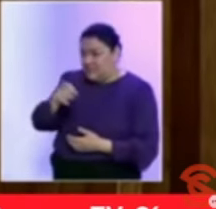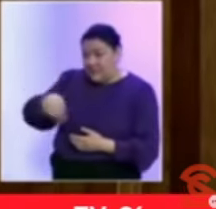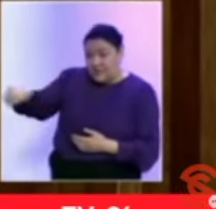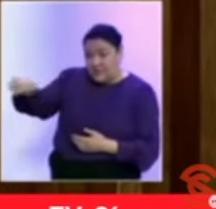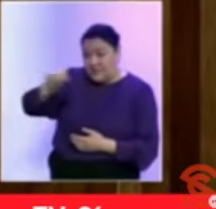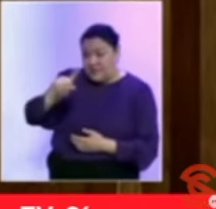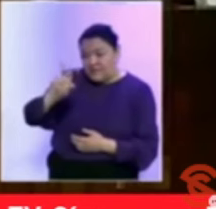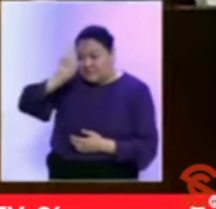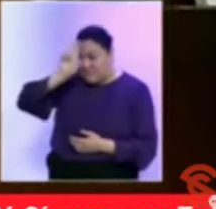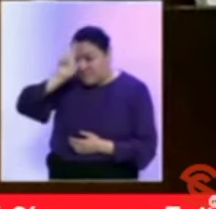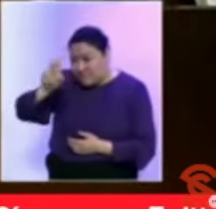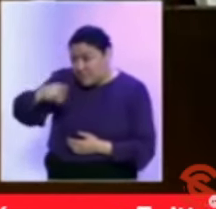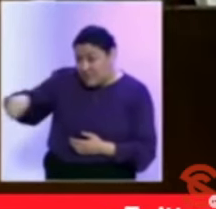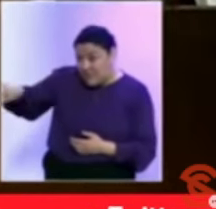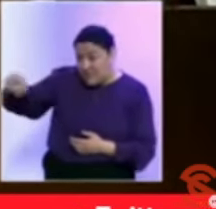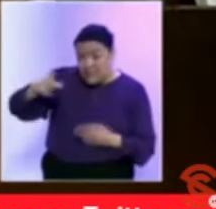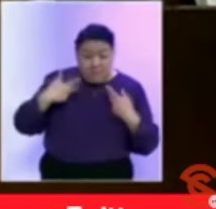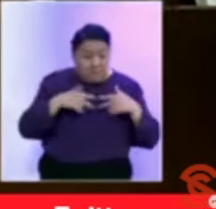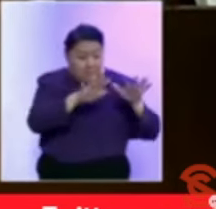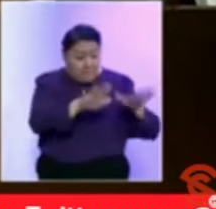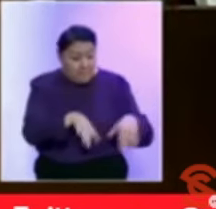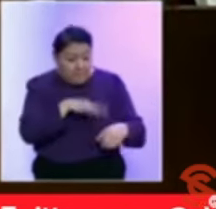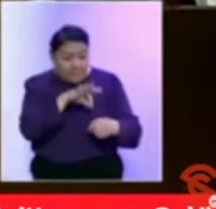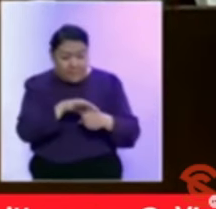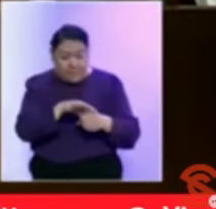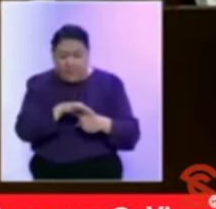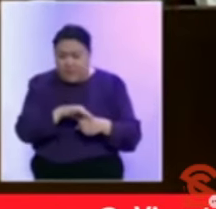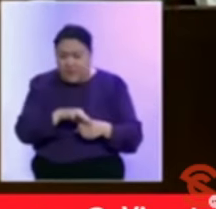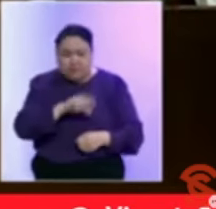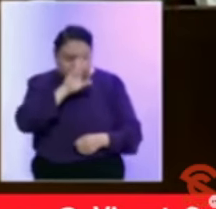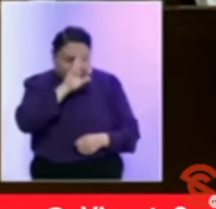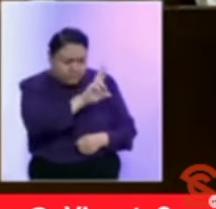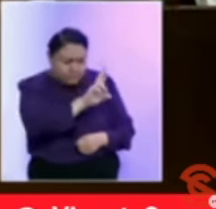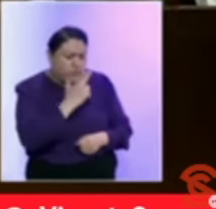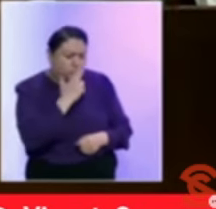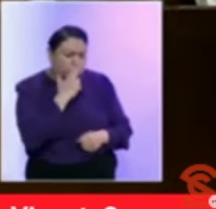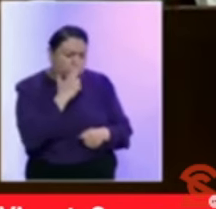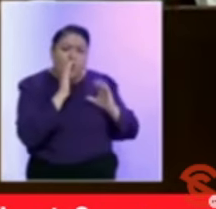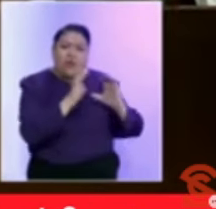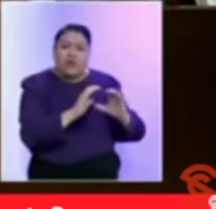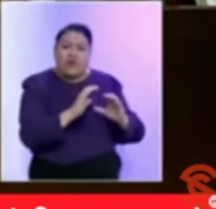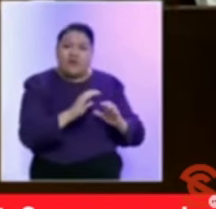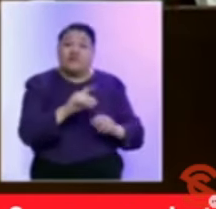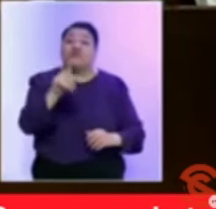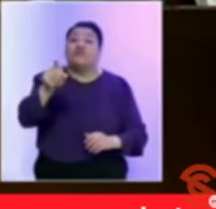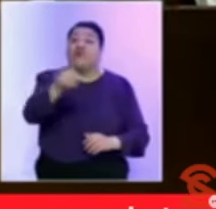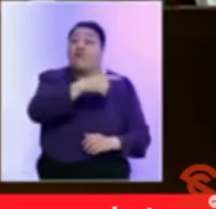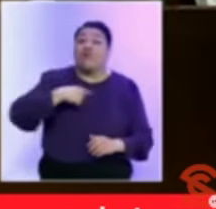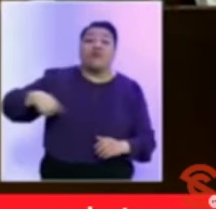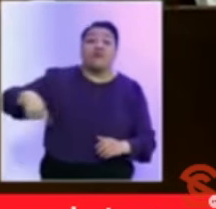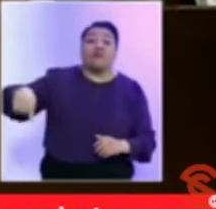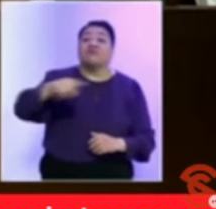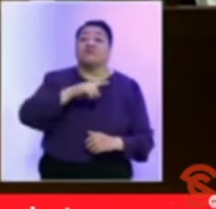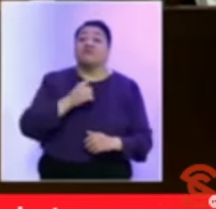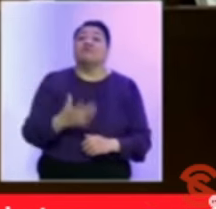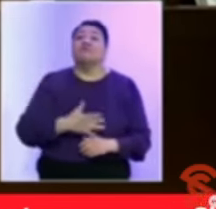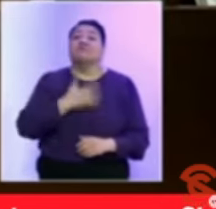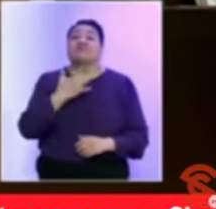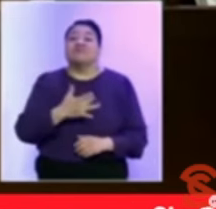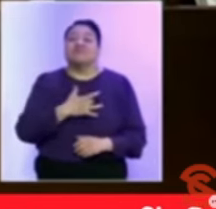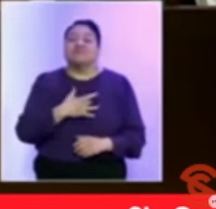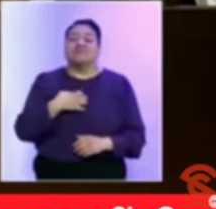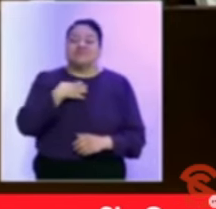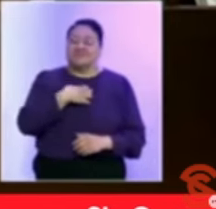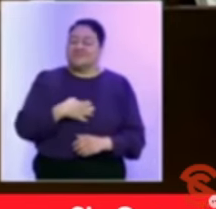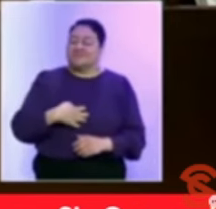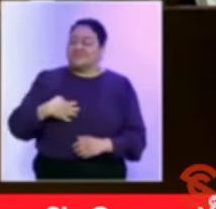voluntad popular y su ejercicio democrático debemos sentirnos todas y todos orgullosas